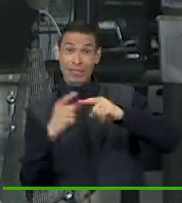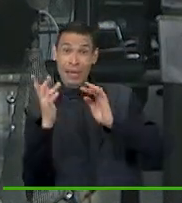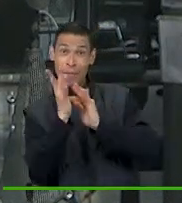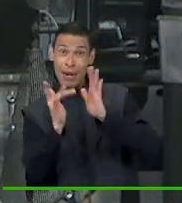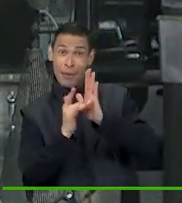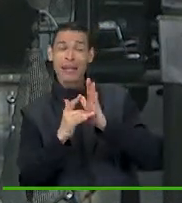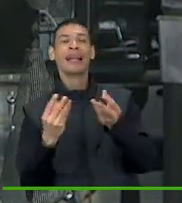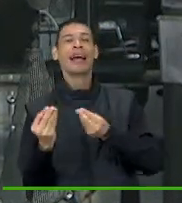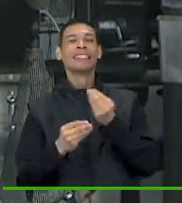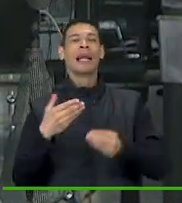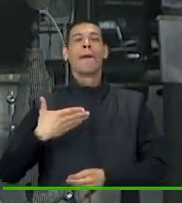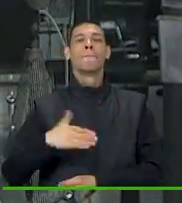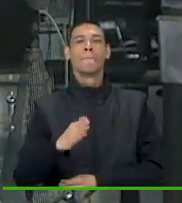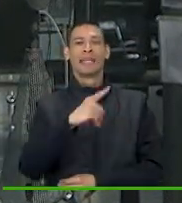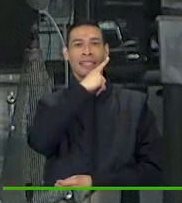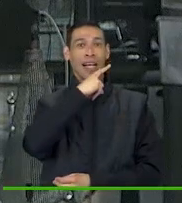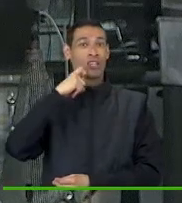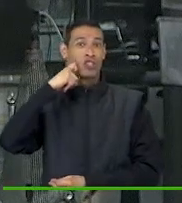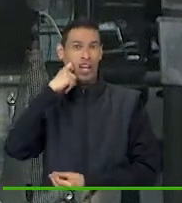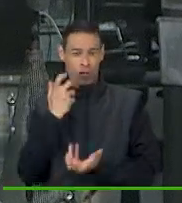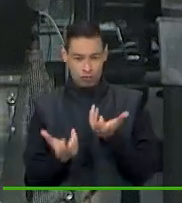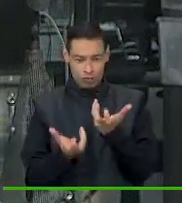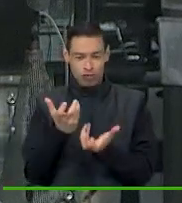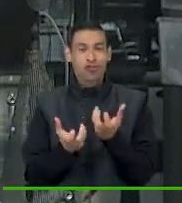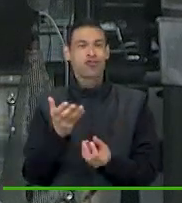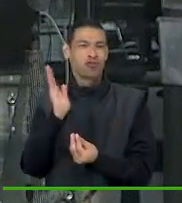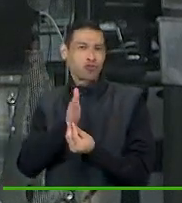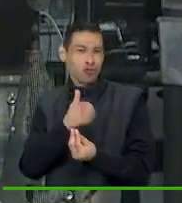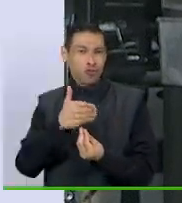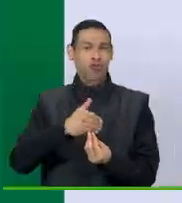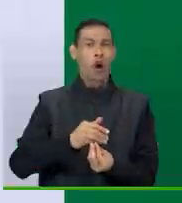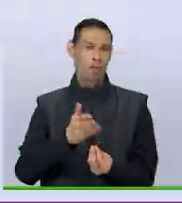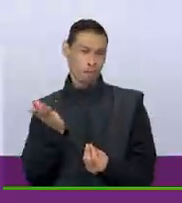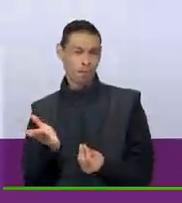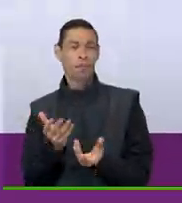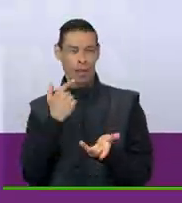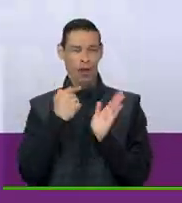pescado seco en guiso. Rico, económico y saludable.